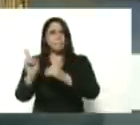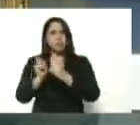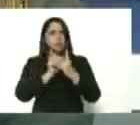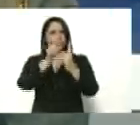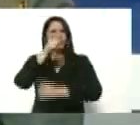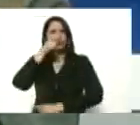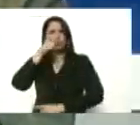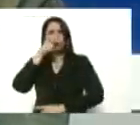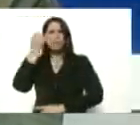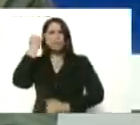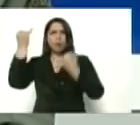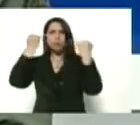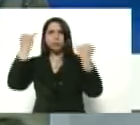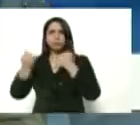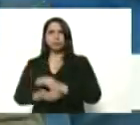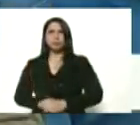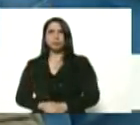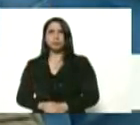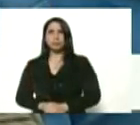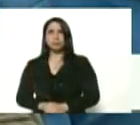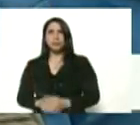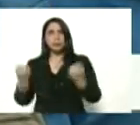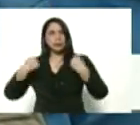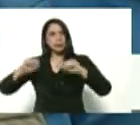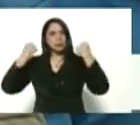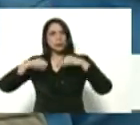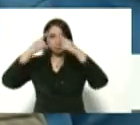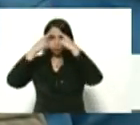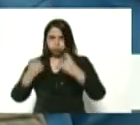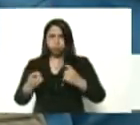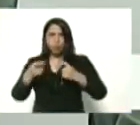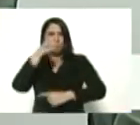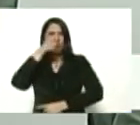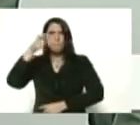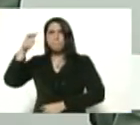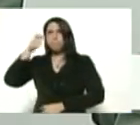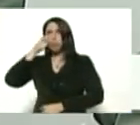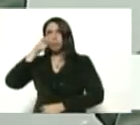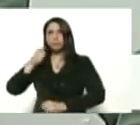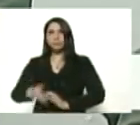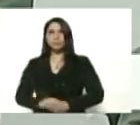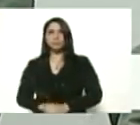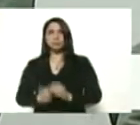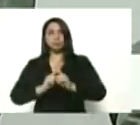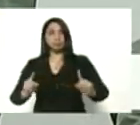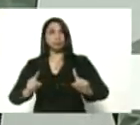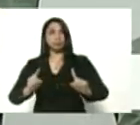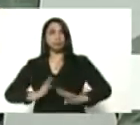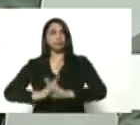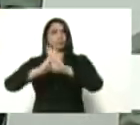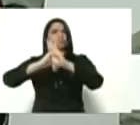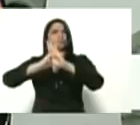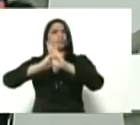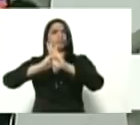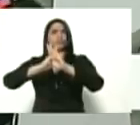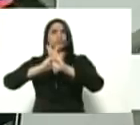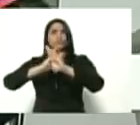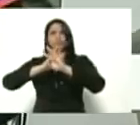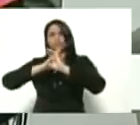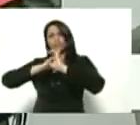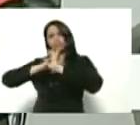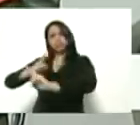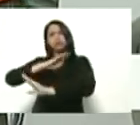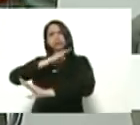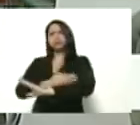seguimiento, inteligencia y de preparación de las operaciones para contener y responder con